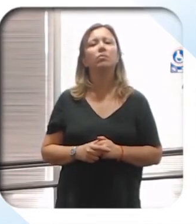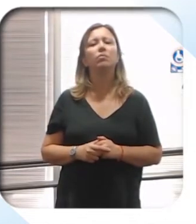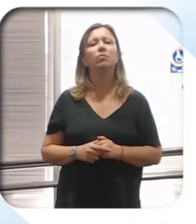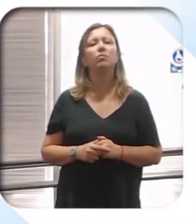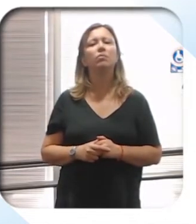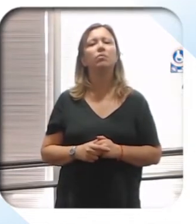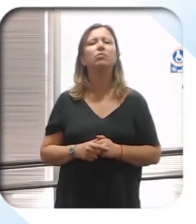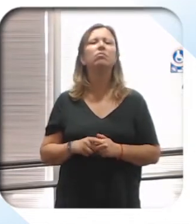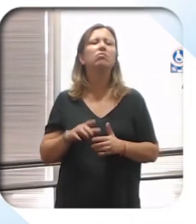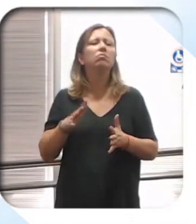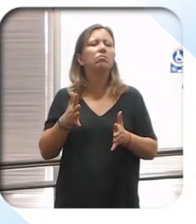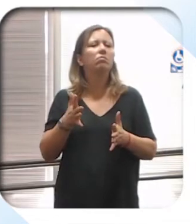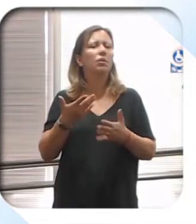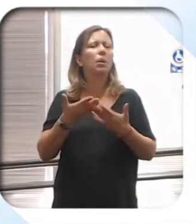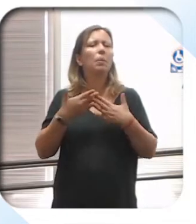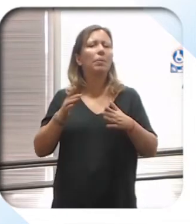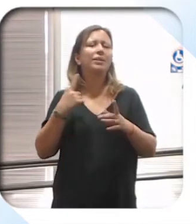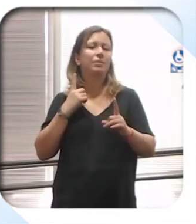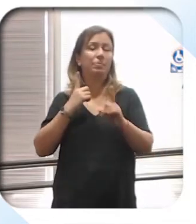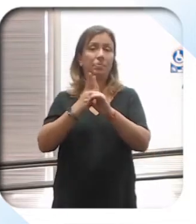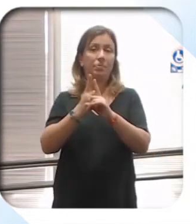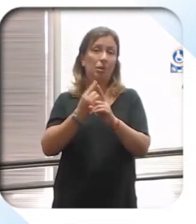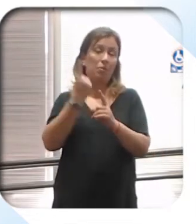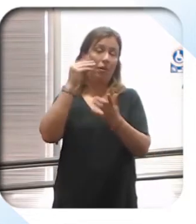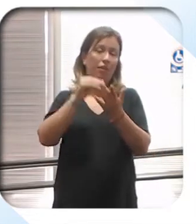¿Qué se hizo en el transcurso de la primer consulta?